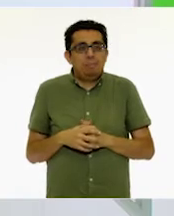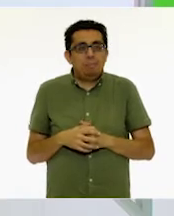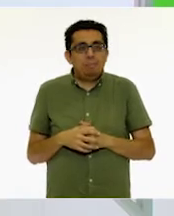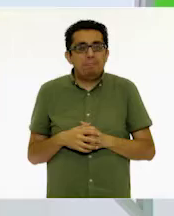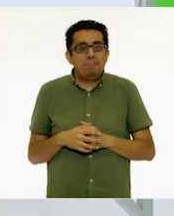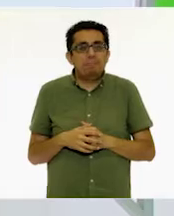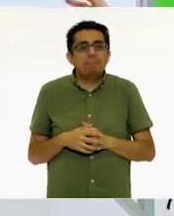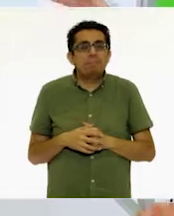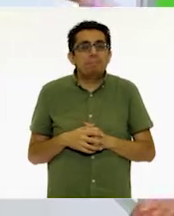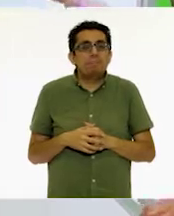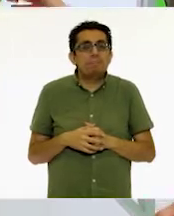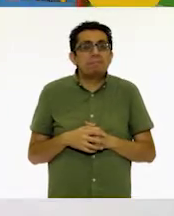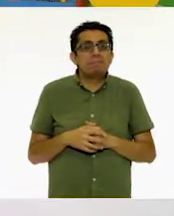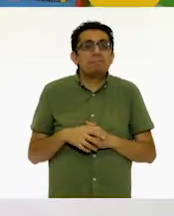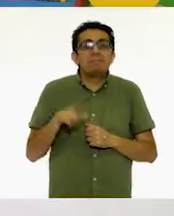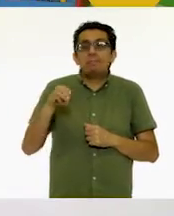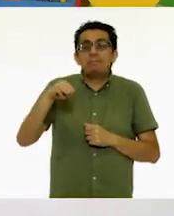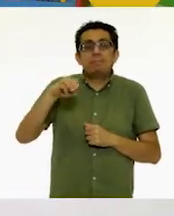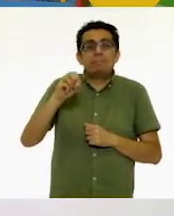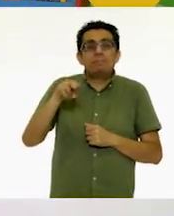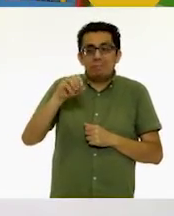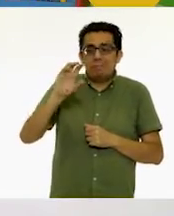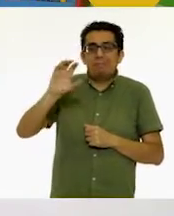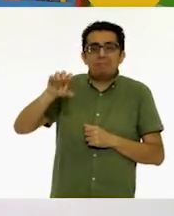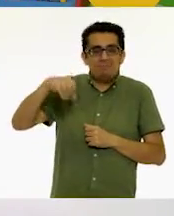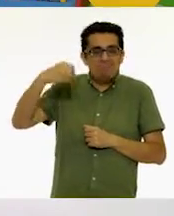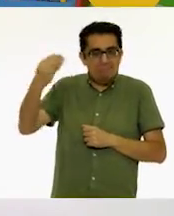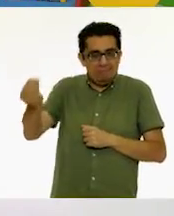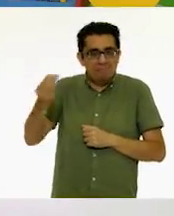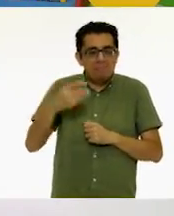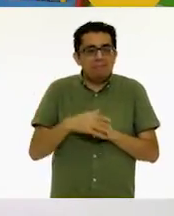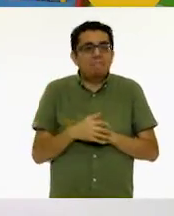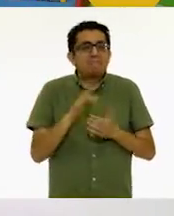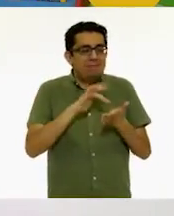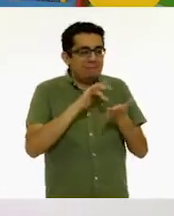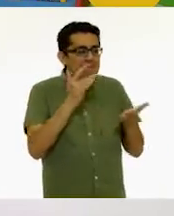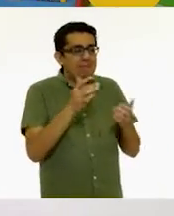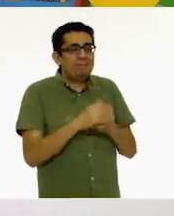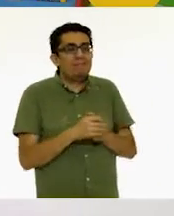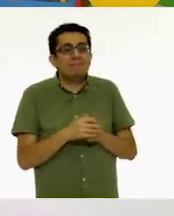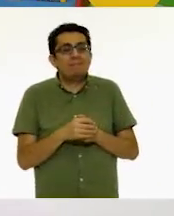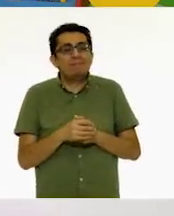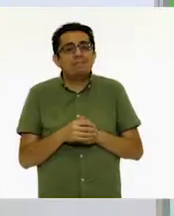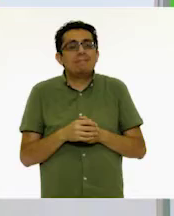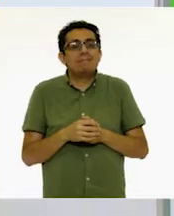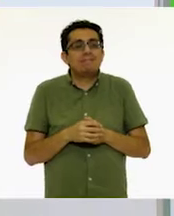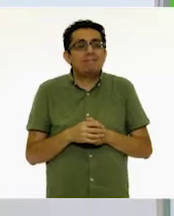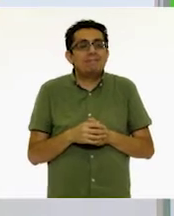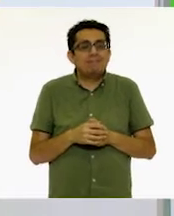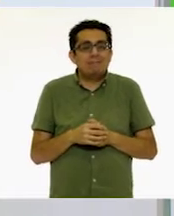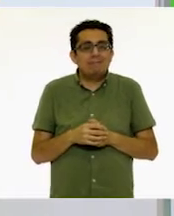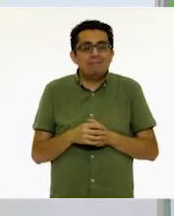¡Toma, Moni! ¡Gracias! ¡Vamos a tirar, traviesos!